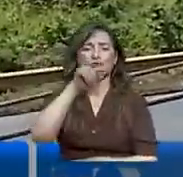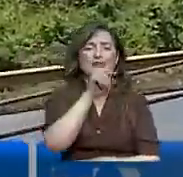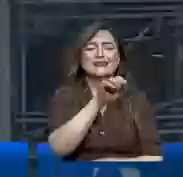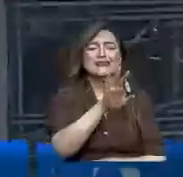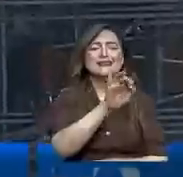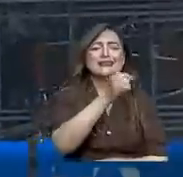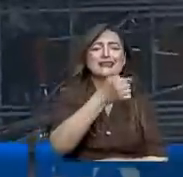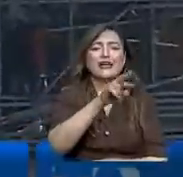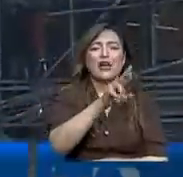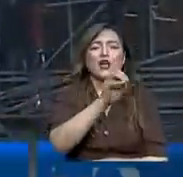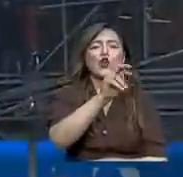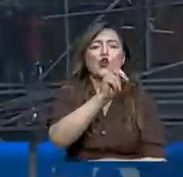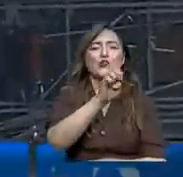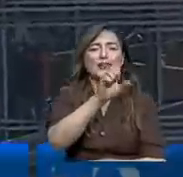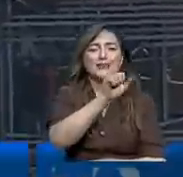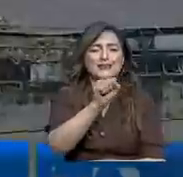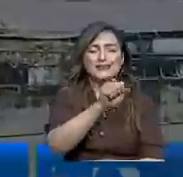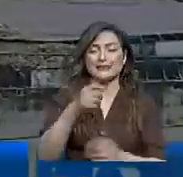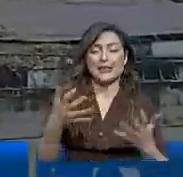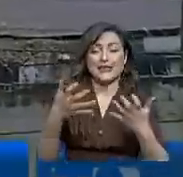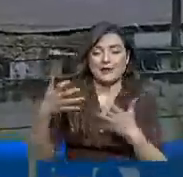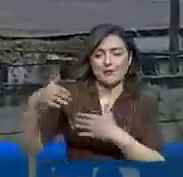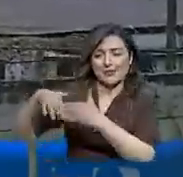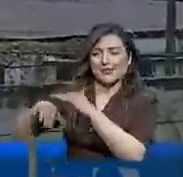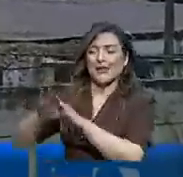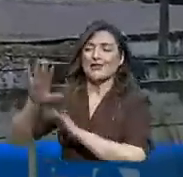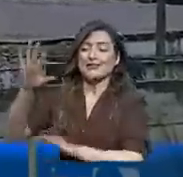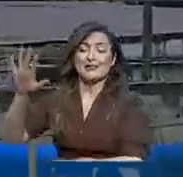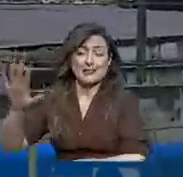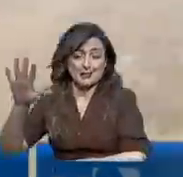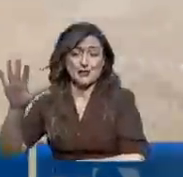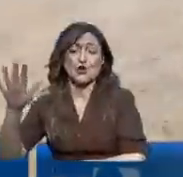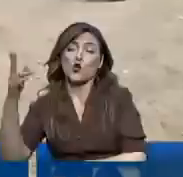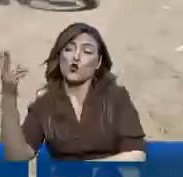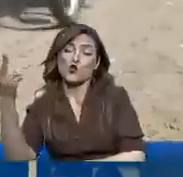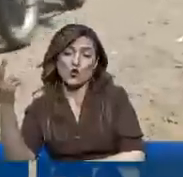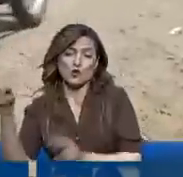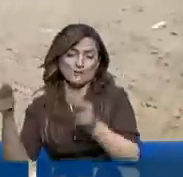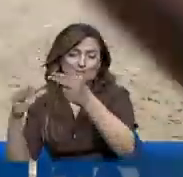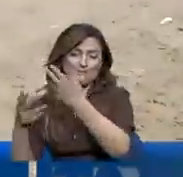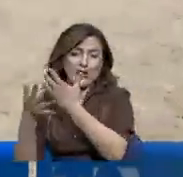intentaron ingresar a los pabellones 5 10 y 12 donde están los trailers